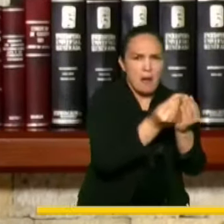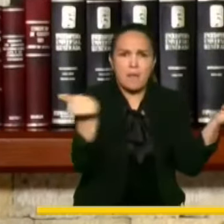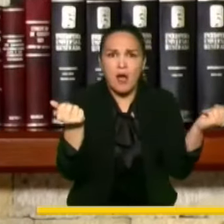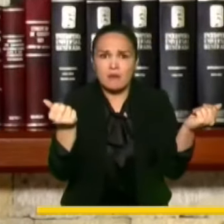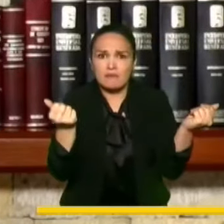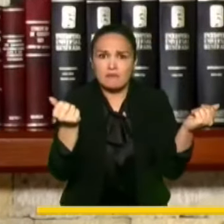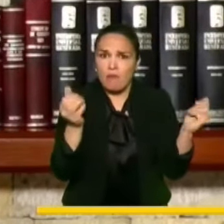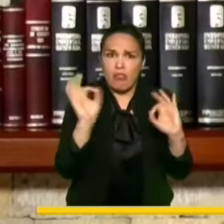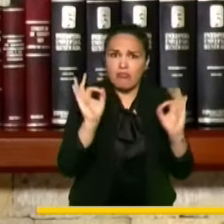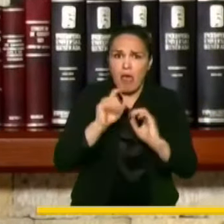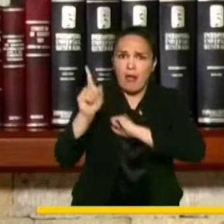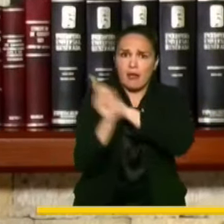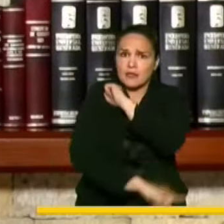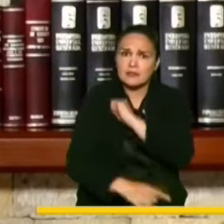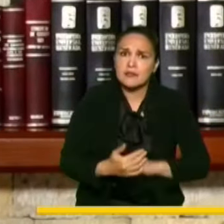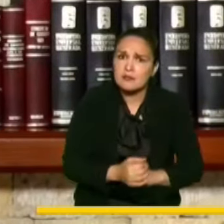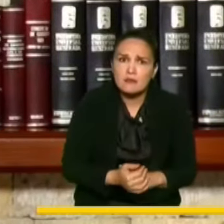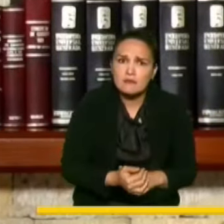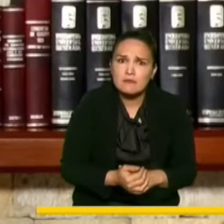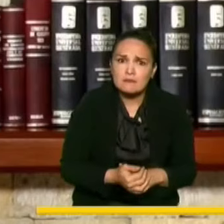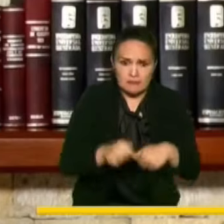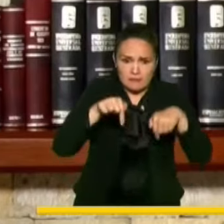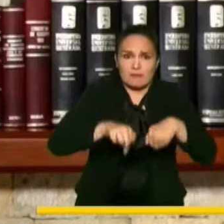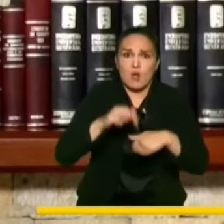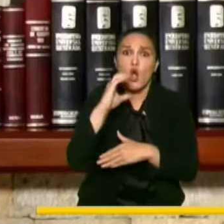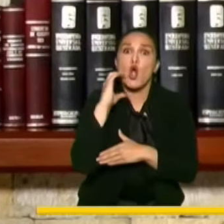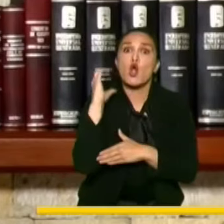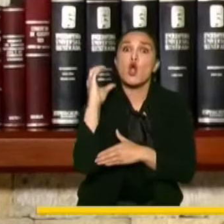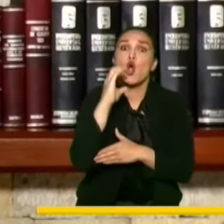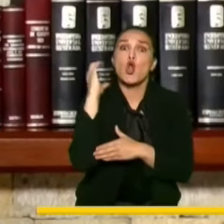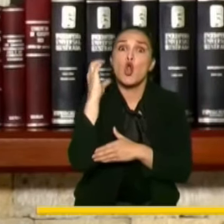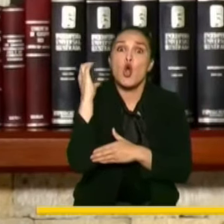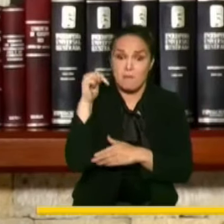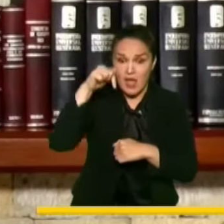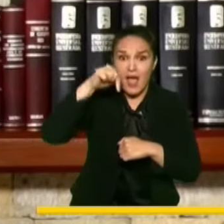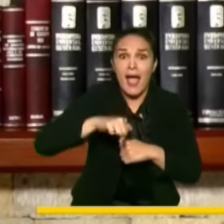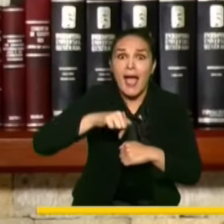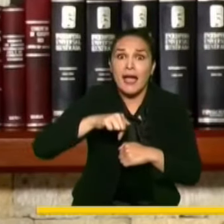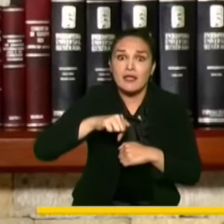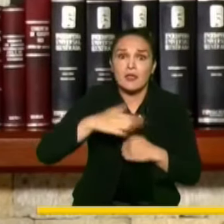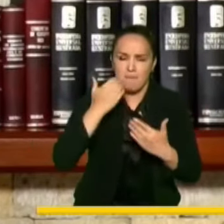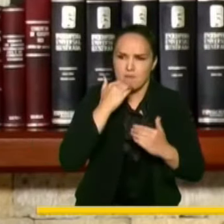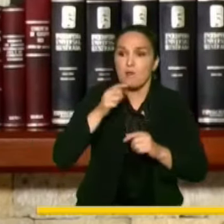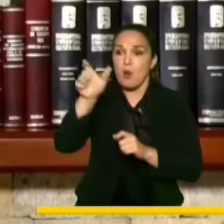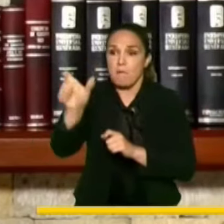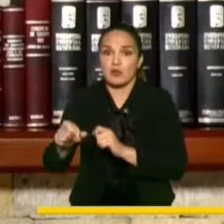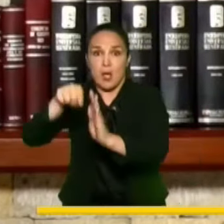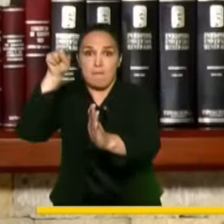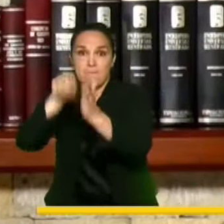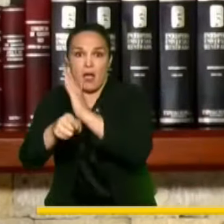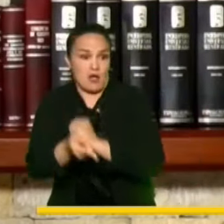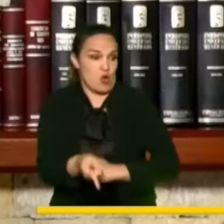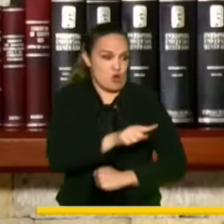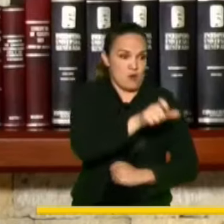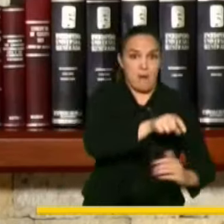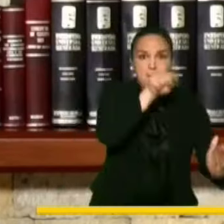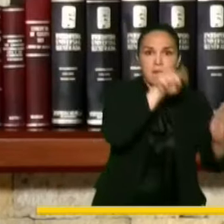mismo hecho de lesa humanidad cometido en Colombia es investigado dependiendo de los actores